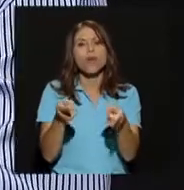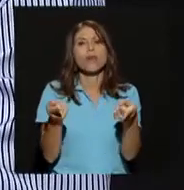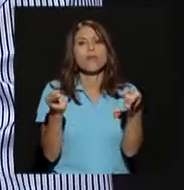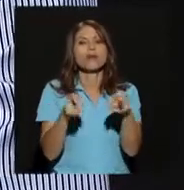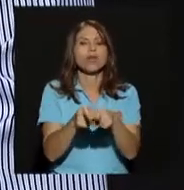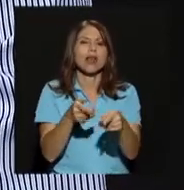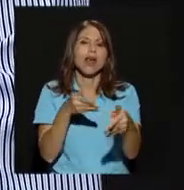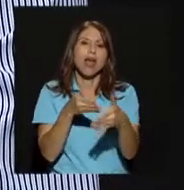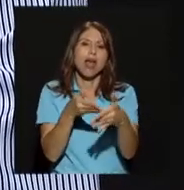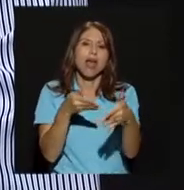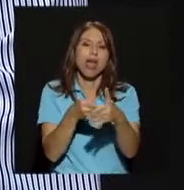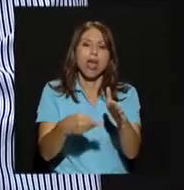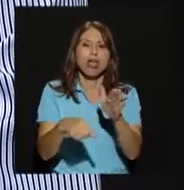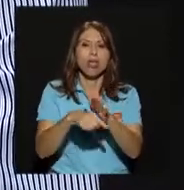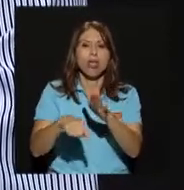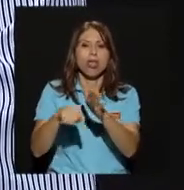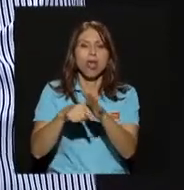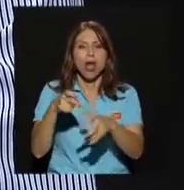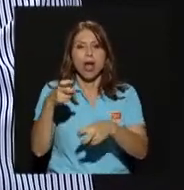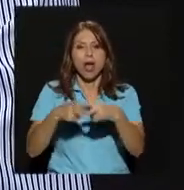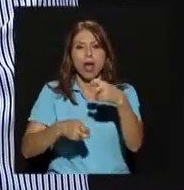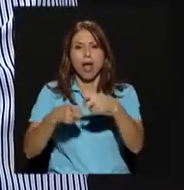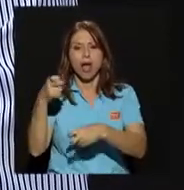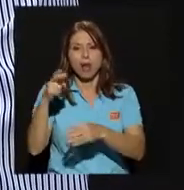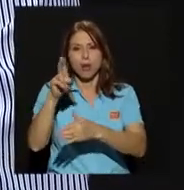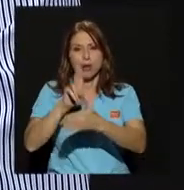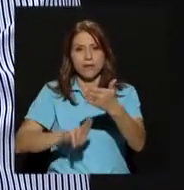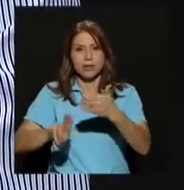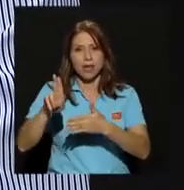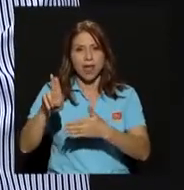perjuicios y problemas a la universidad. Porque